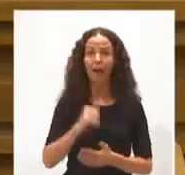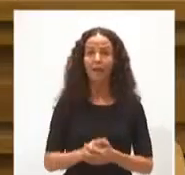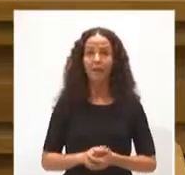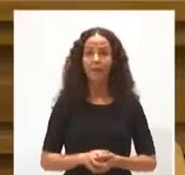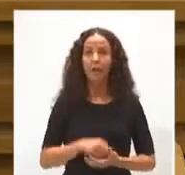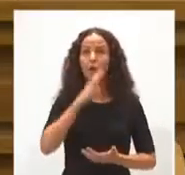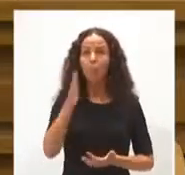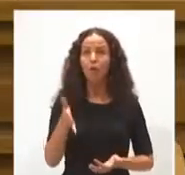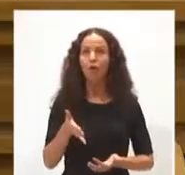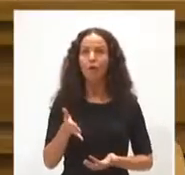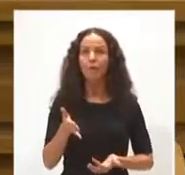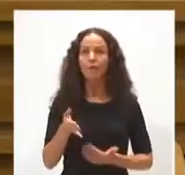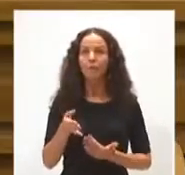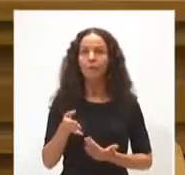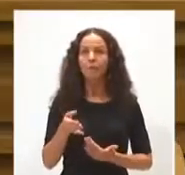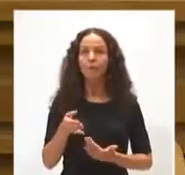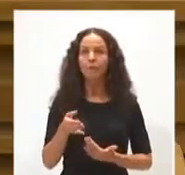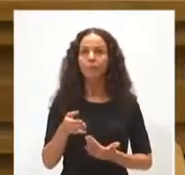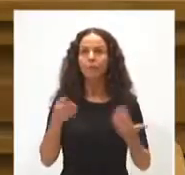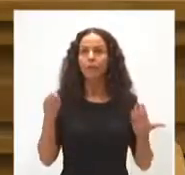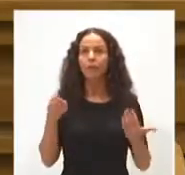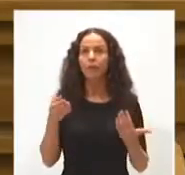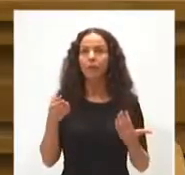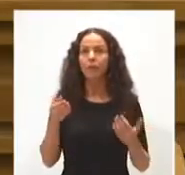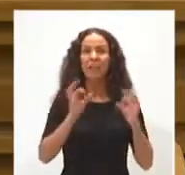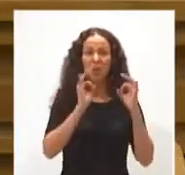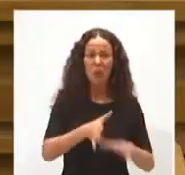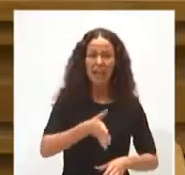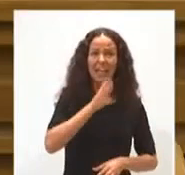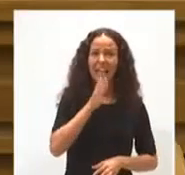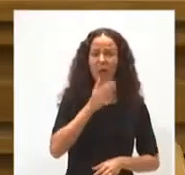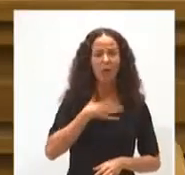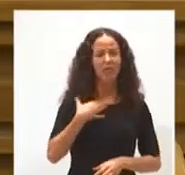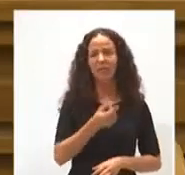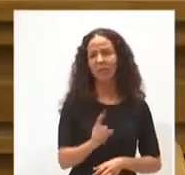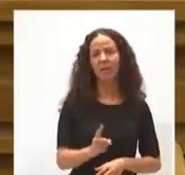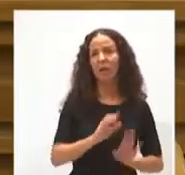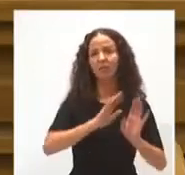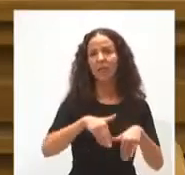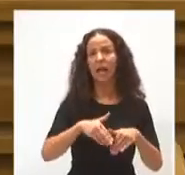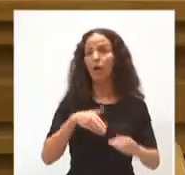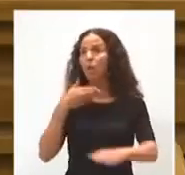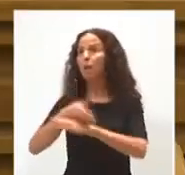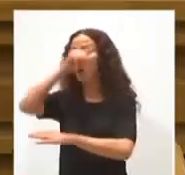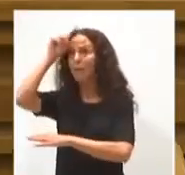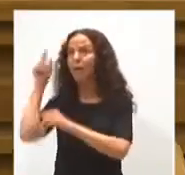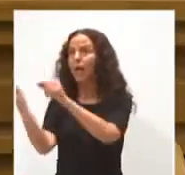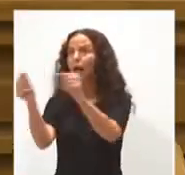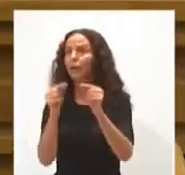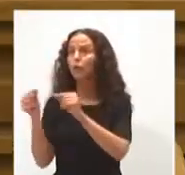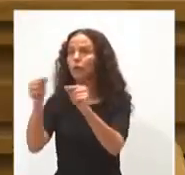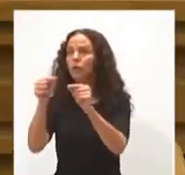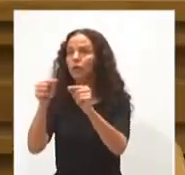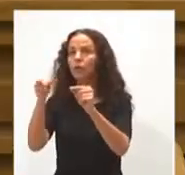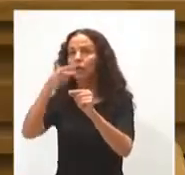me pase a mí como me ha pasado otras tantas veces con el agua y otras cosas que llegamos a madrid a discutir y sin que se haya pero